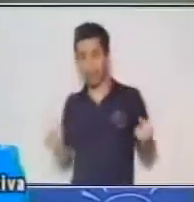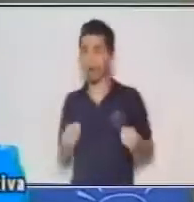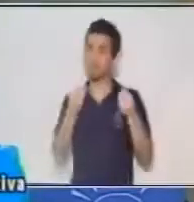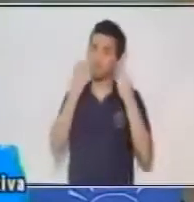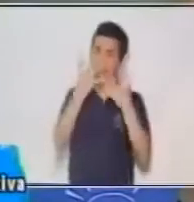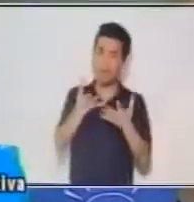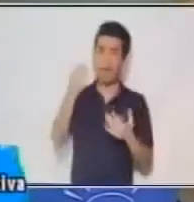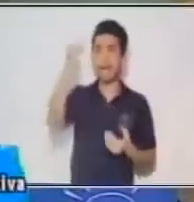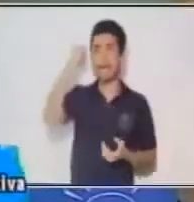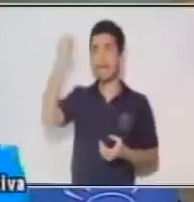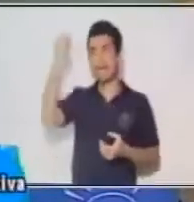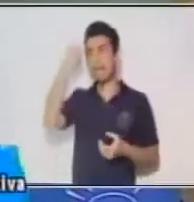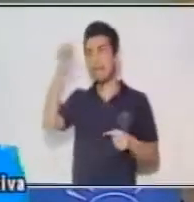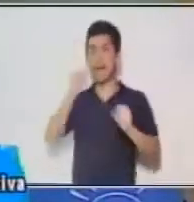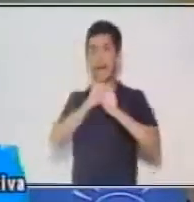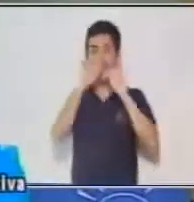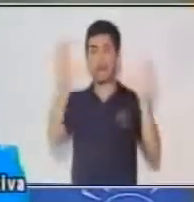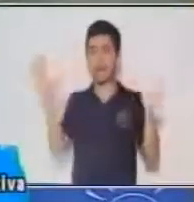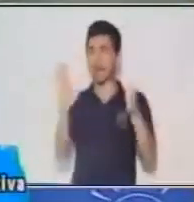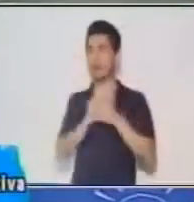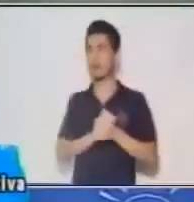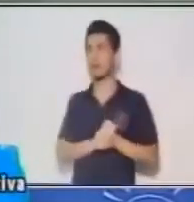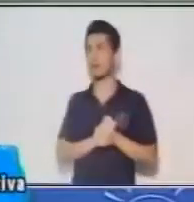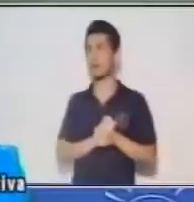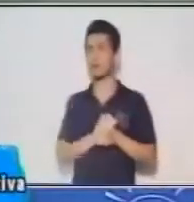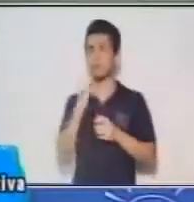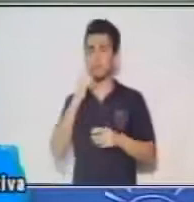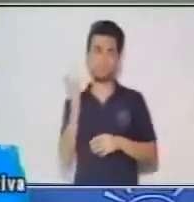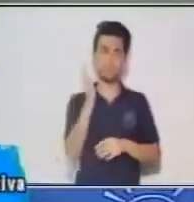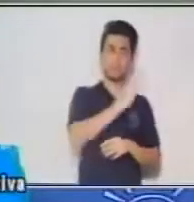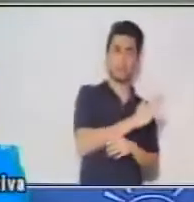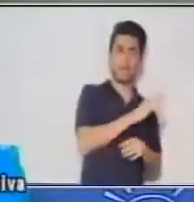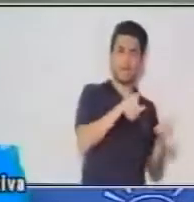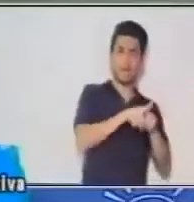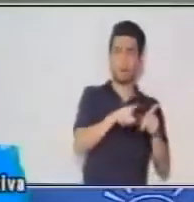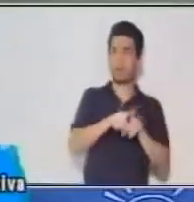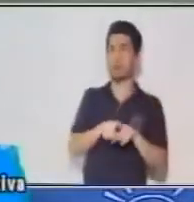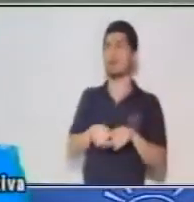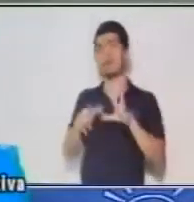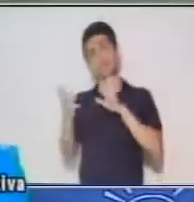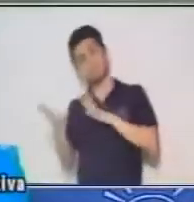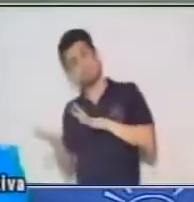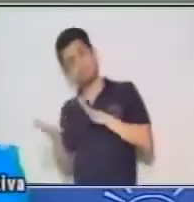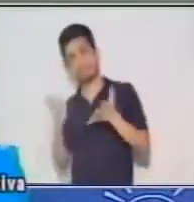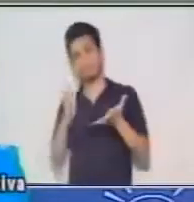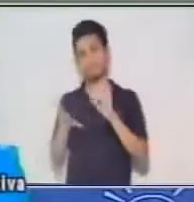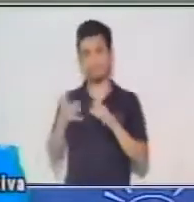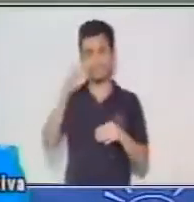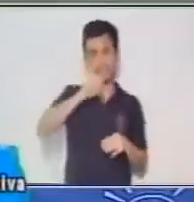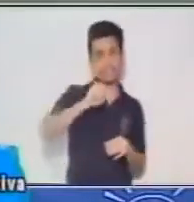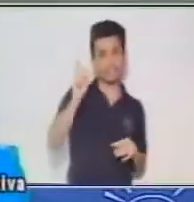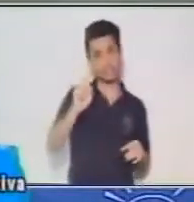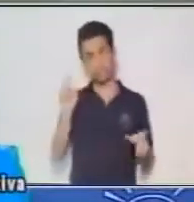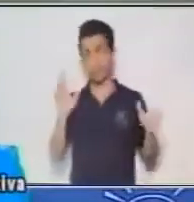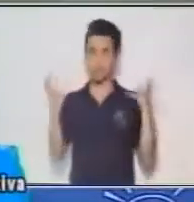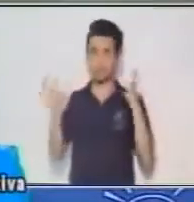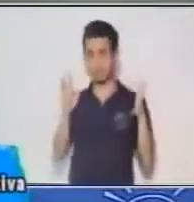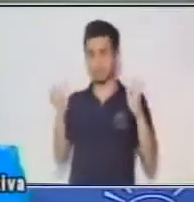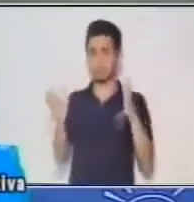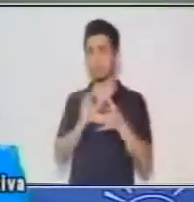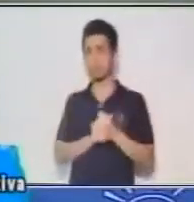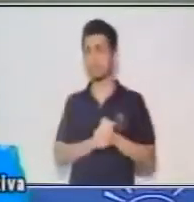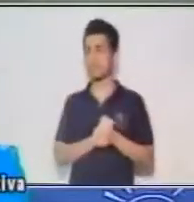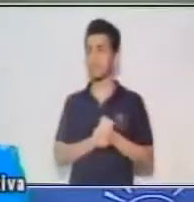claras. Pero es entonces similar a este. Sí y no. ¿Por qué razón?